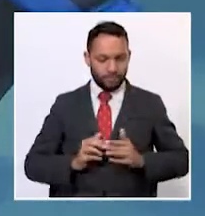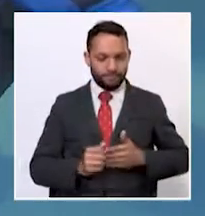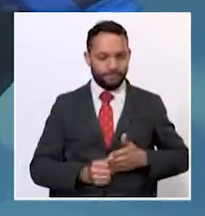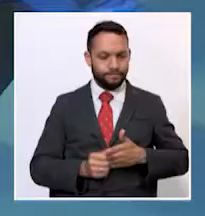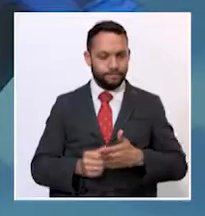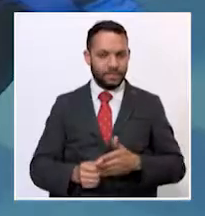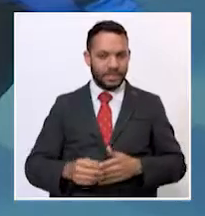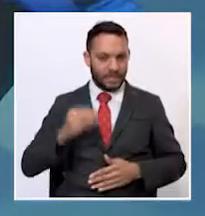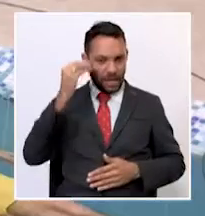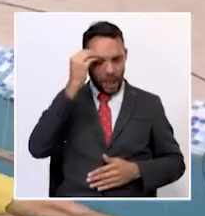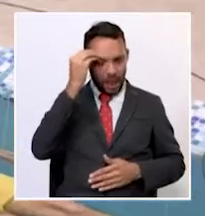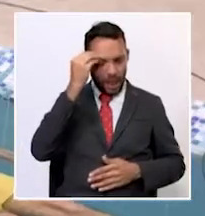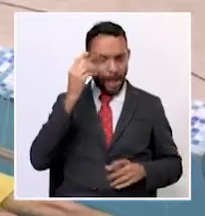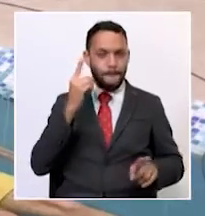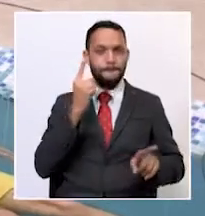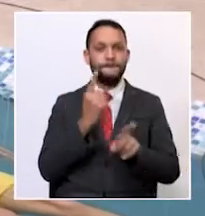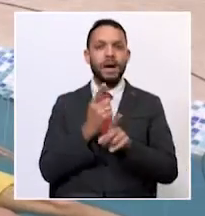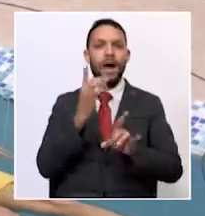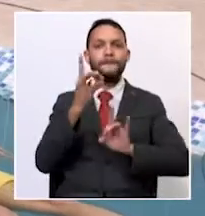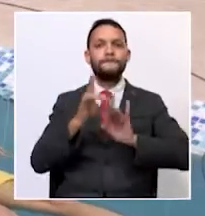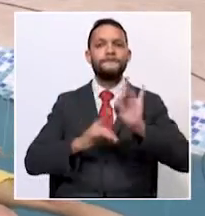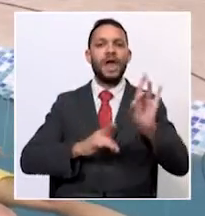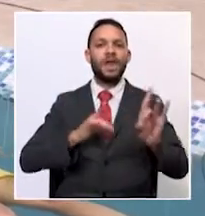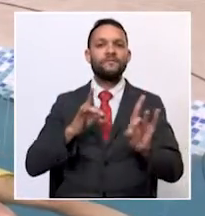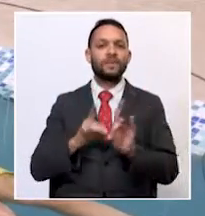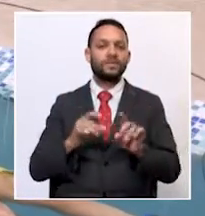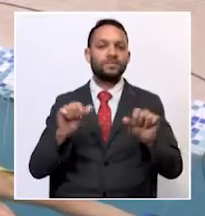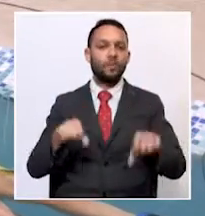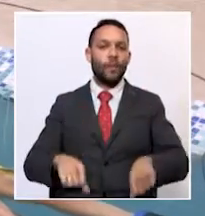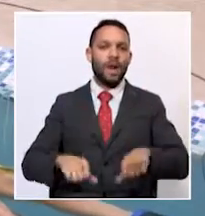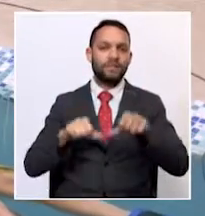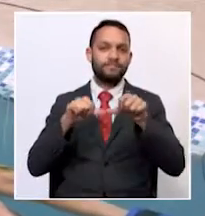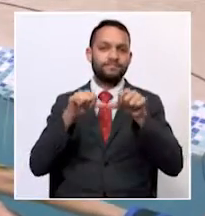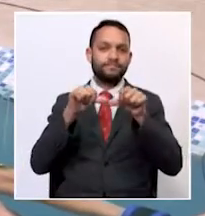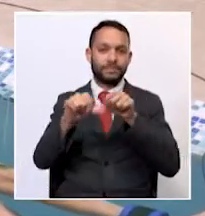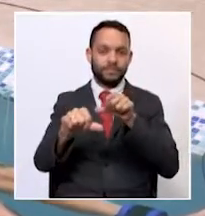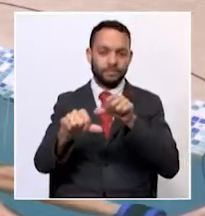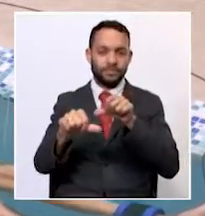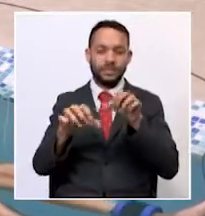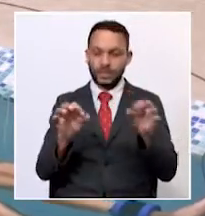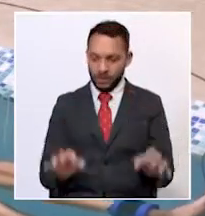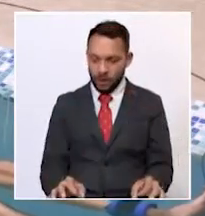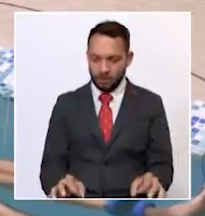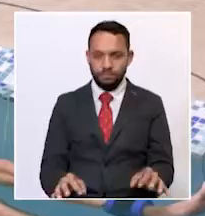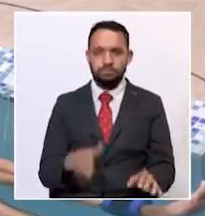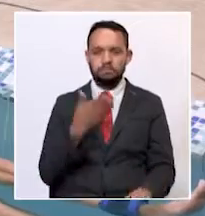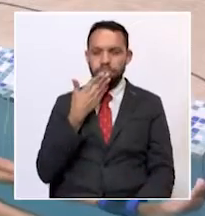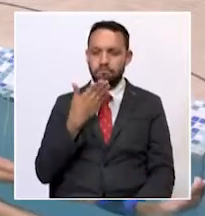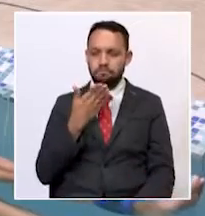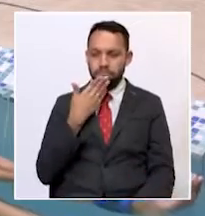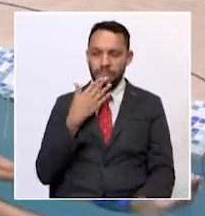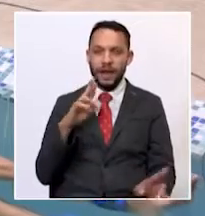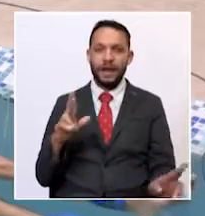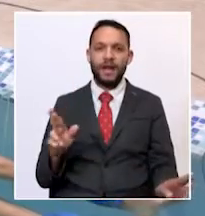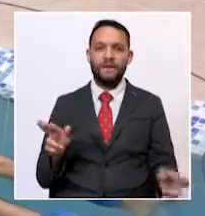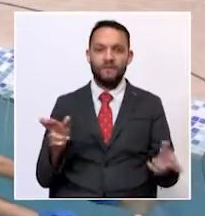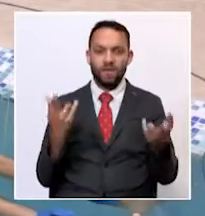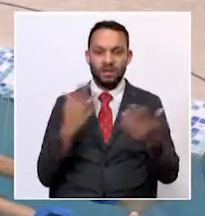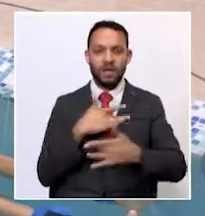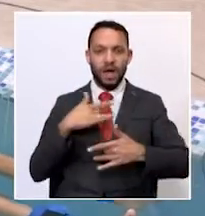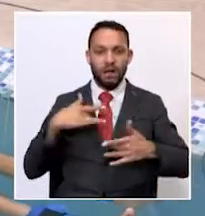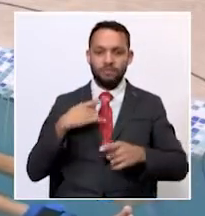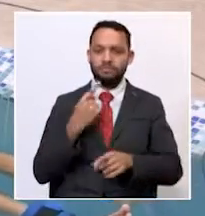memoria celular que permite cada vez ir más profundo y ver los resultados de una manera mucho más